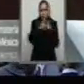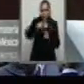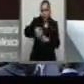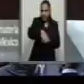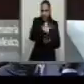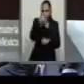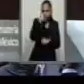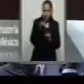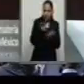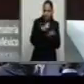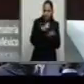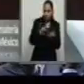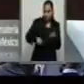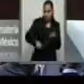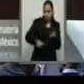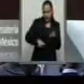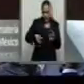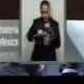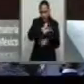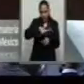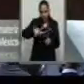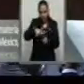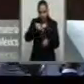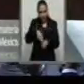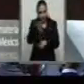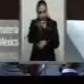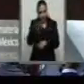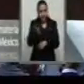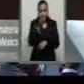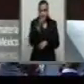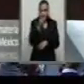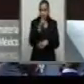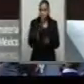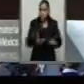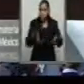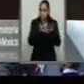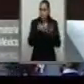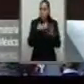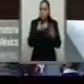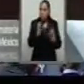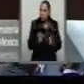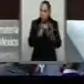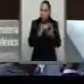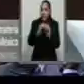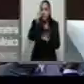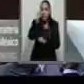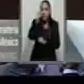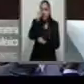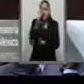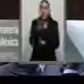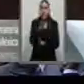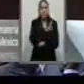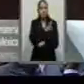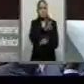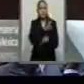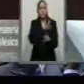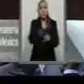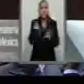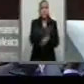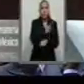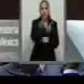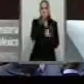que estamos sometiendo a votación es cuidadoso en no suplantar y adelantarse a todas las ideas que pueden